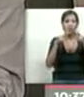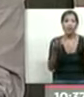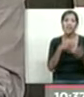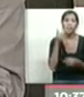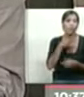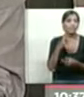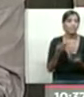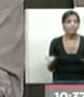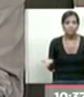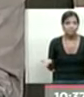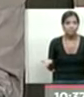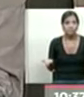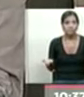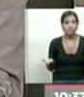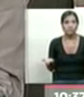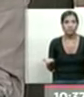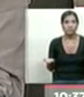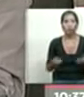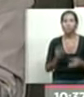política.